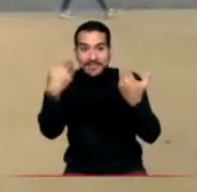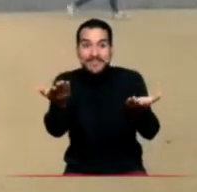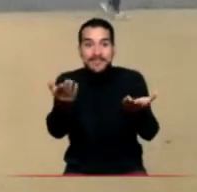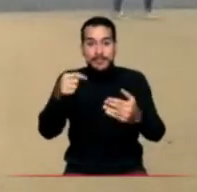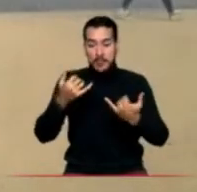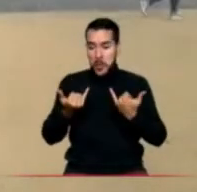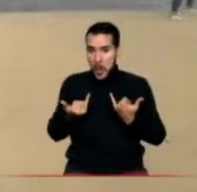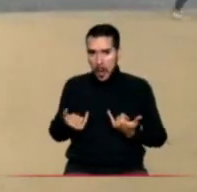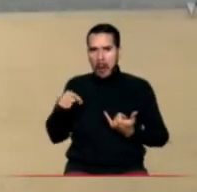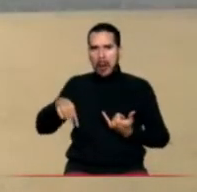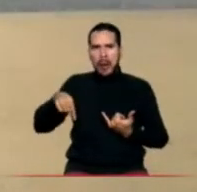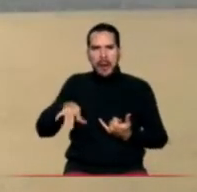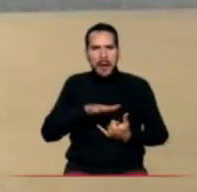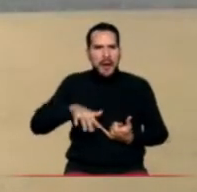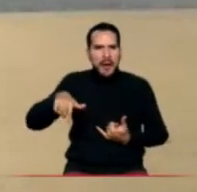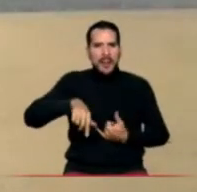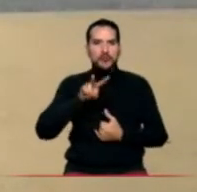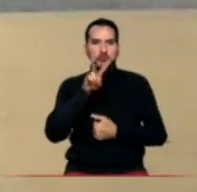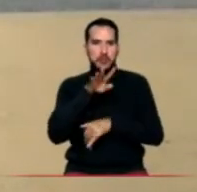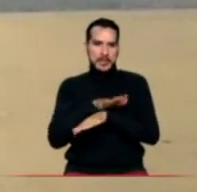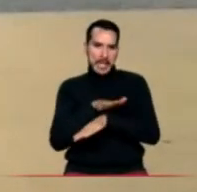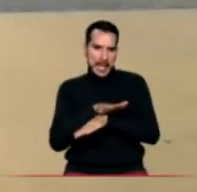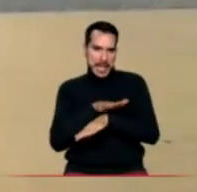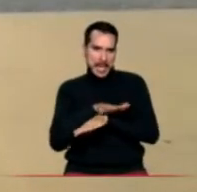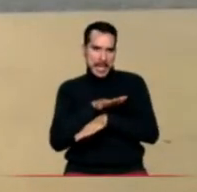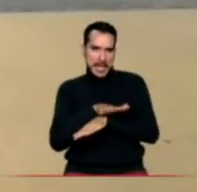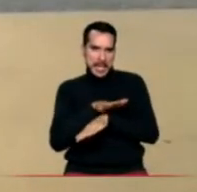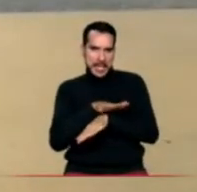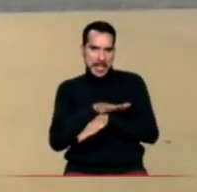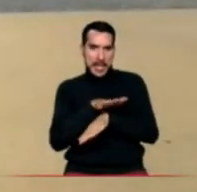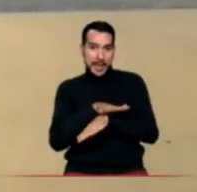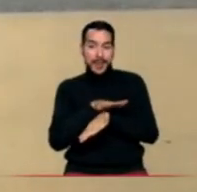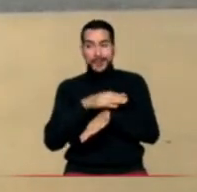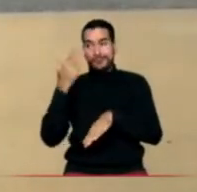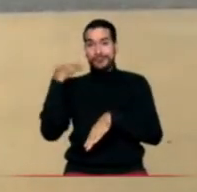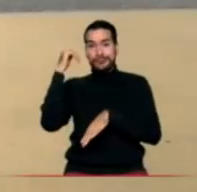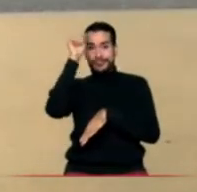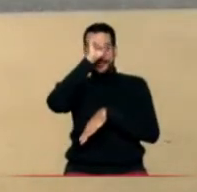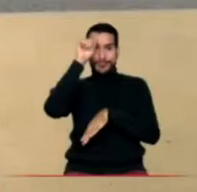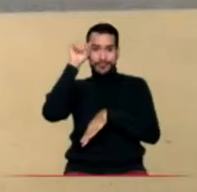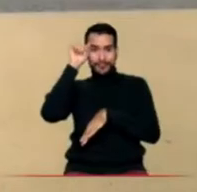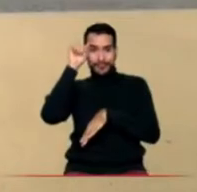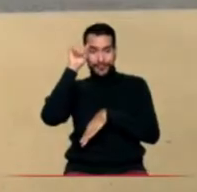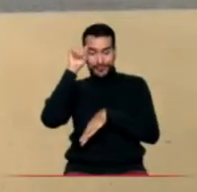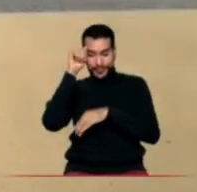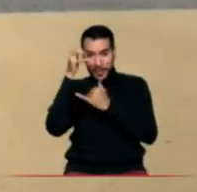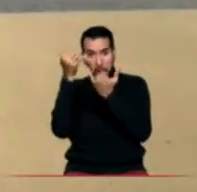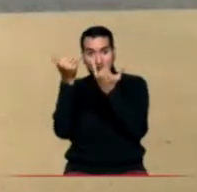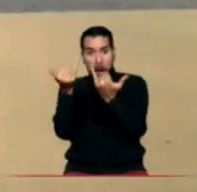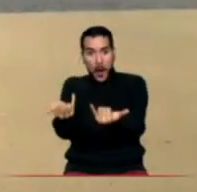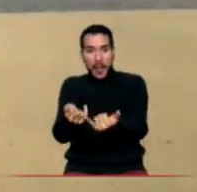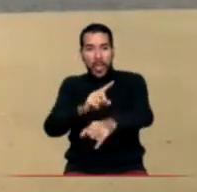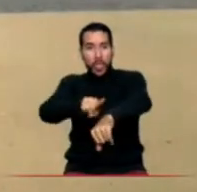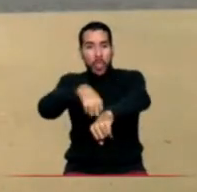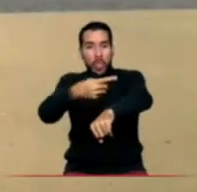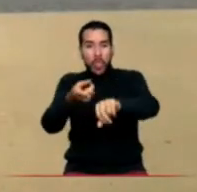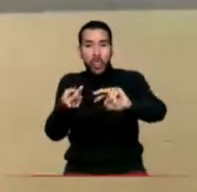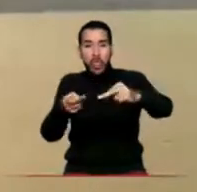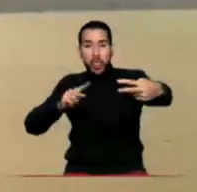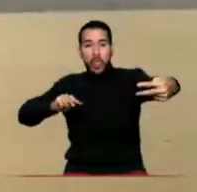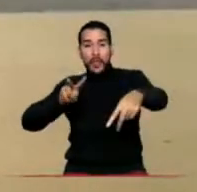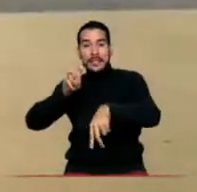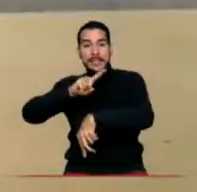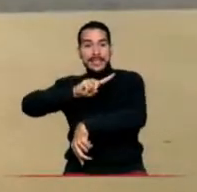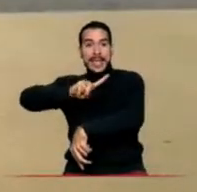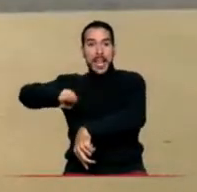2:38. Por estos días y del domingo, la diferencia horaria ya es de 7 horas, no de 6. A mi espalda, el Hotel Los